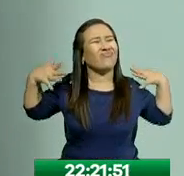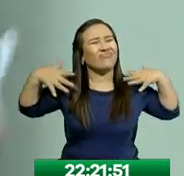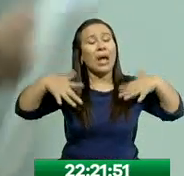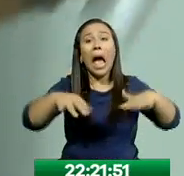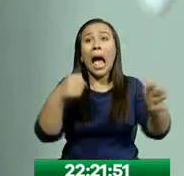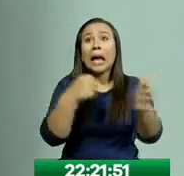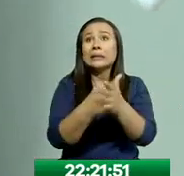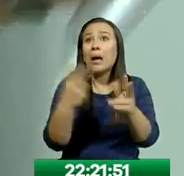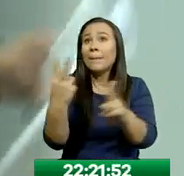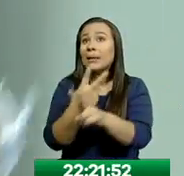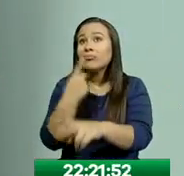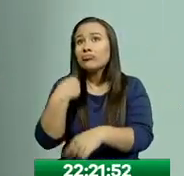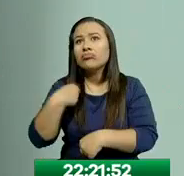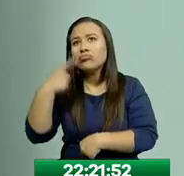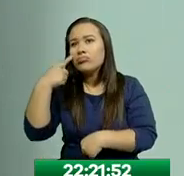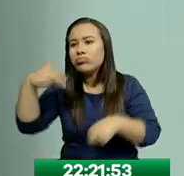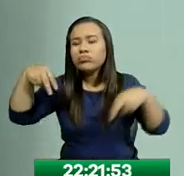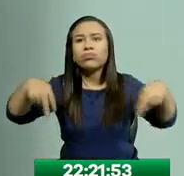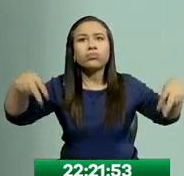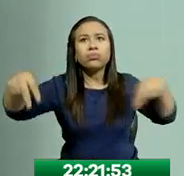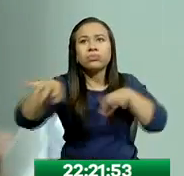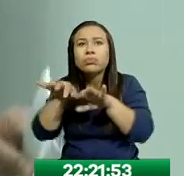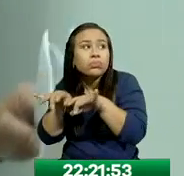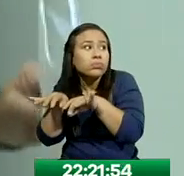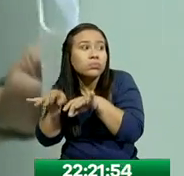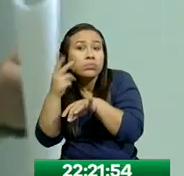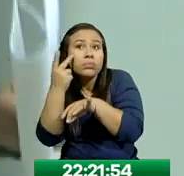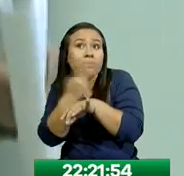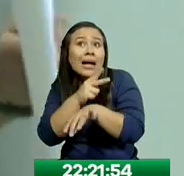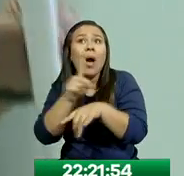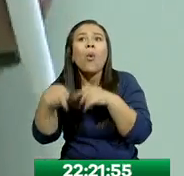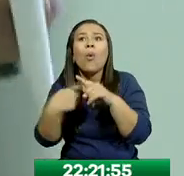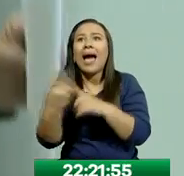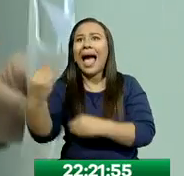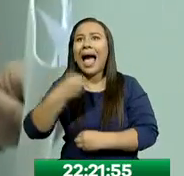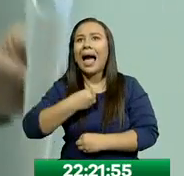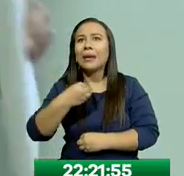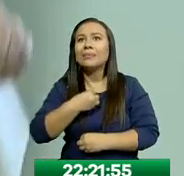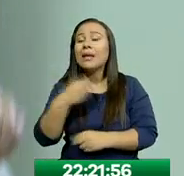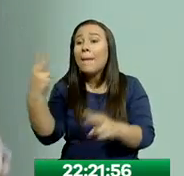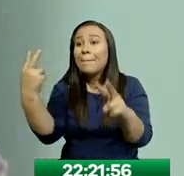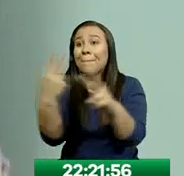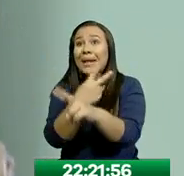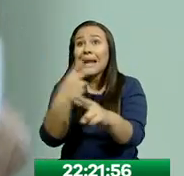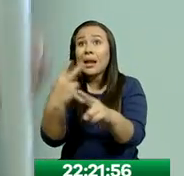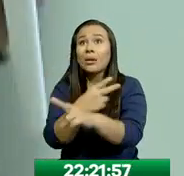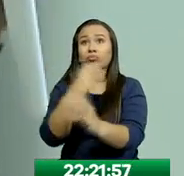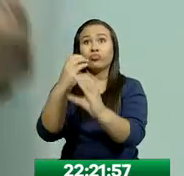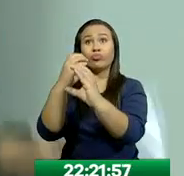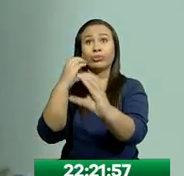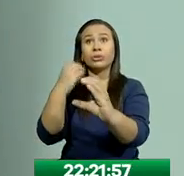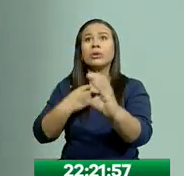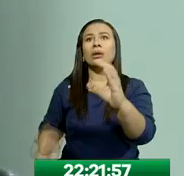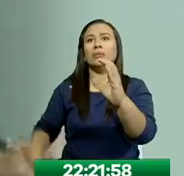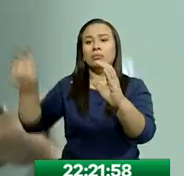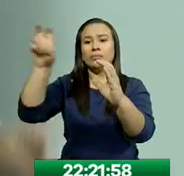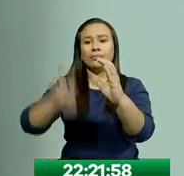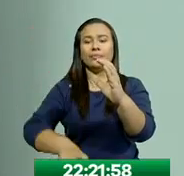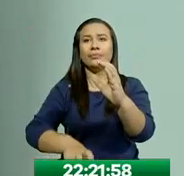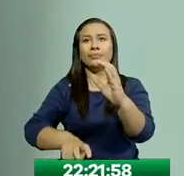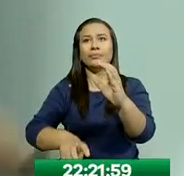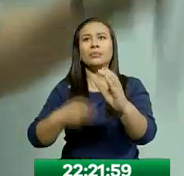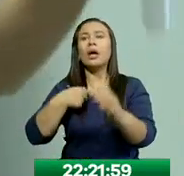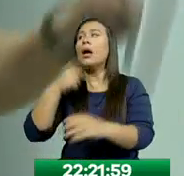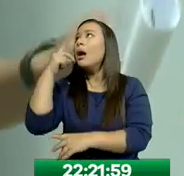tránsito. Ahí vamos a anclarnos con esta tecnología. Si al momento se detectara algún tipo de delito en uno del transporte público, inmediatamente se activa y